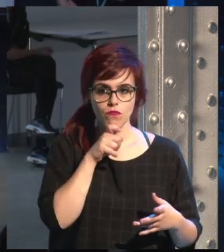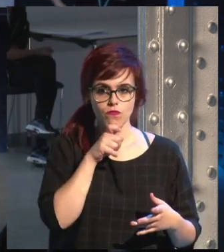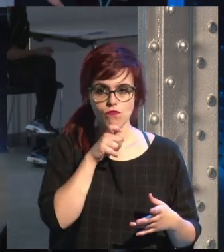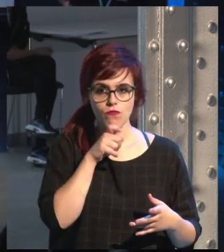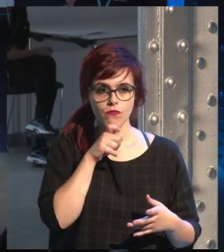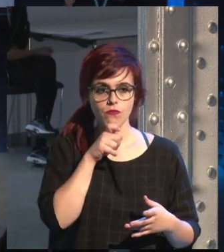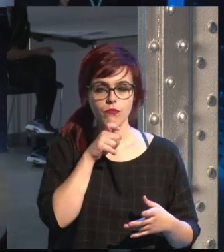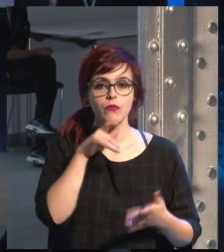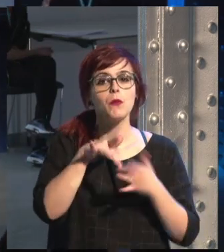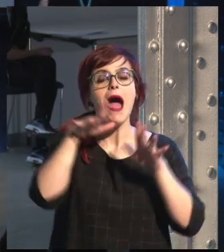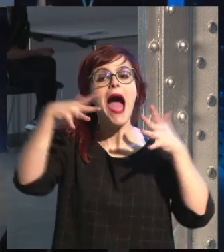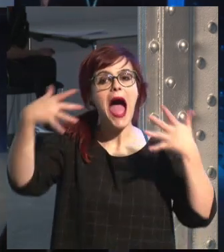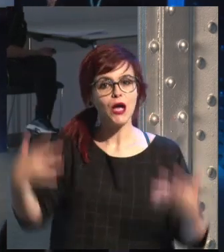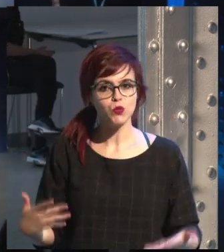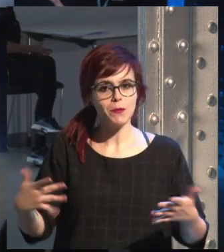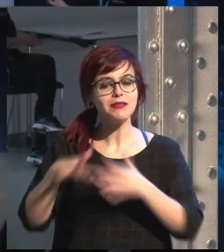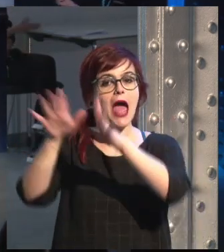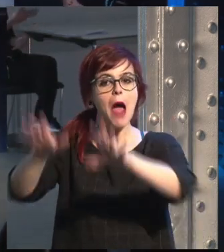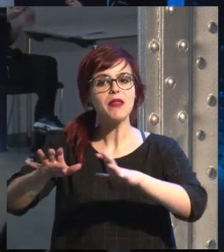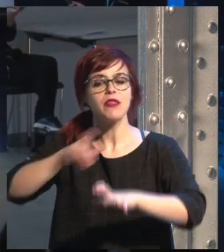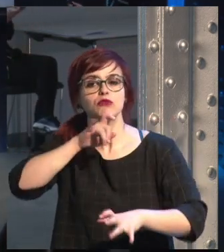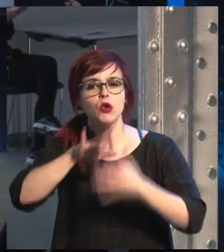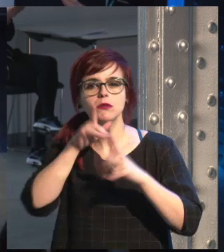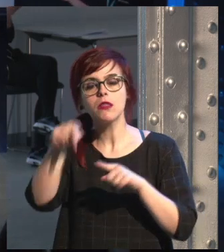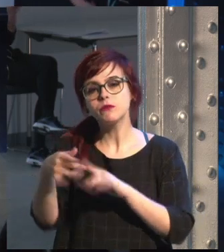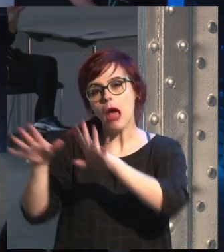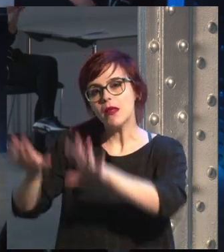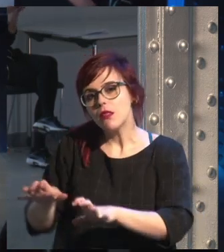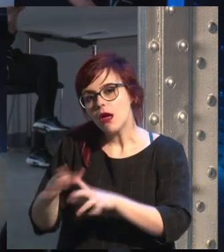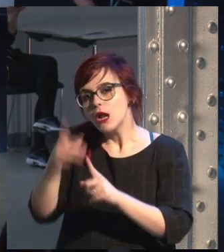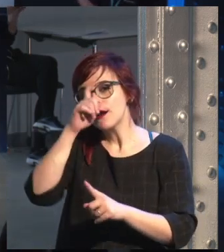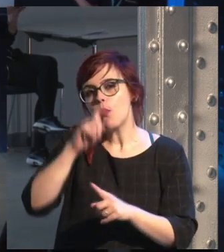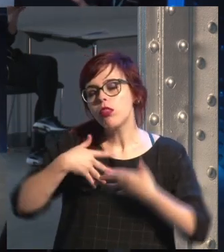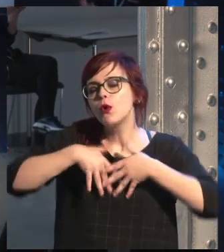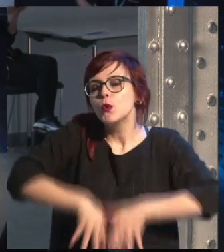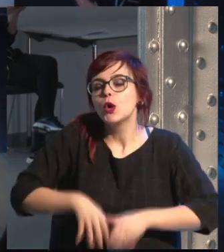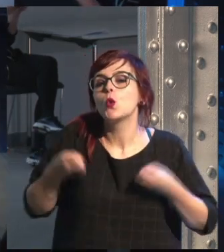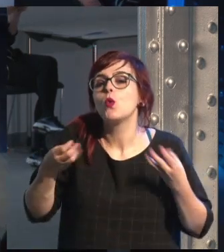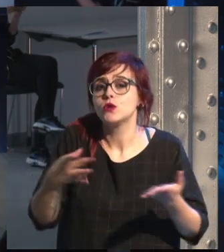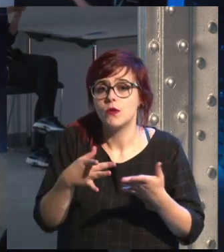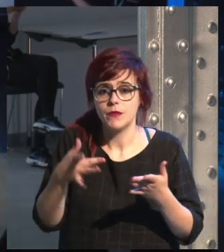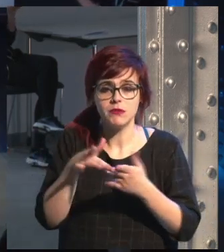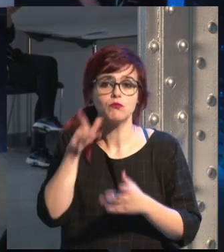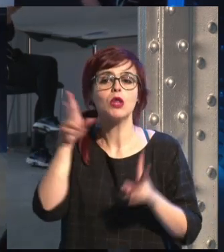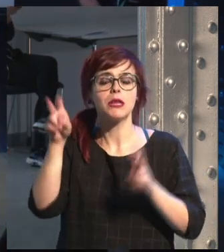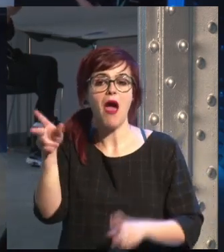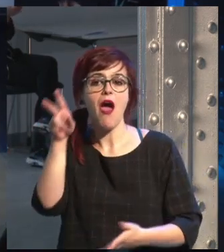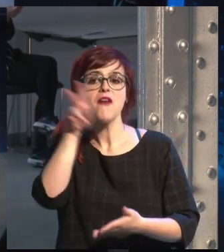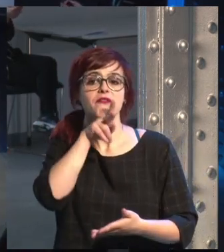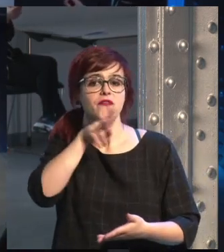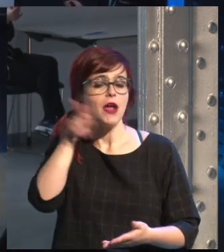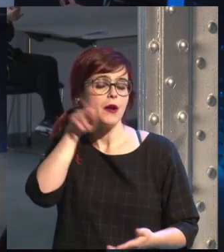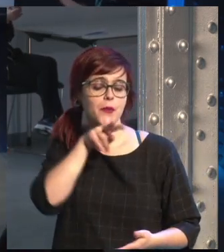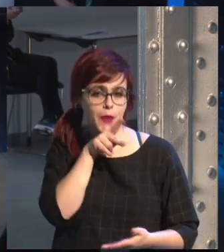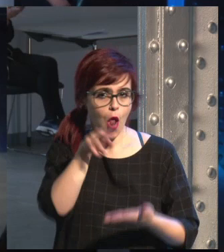fijamos cómo aprendemos hoy día y de ese aprendizaje cuánto recordamos, ¿no? El aprendizaje estándar verbal, leyendo, pues de cualquier cosa